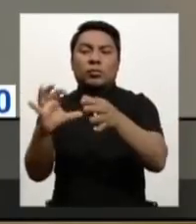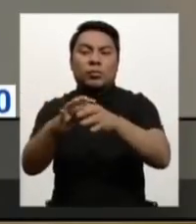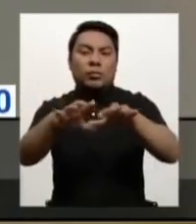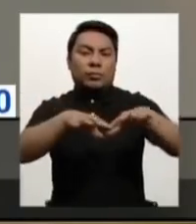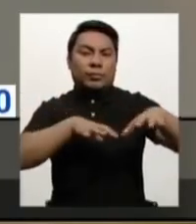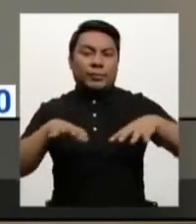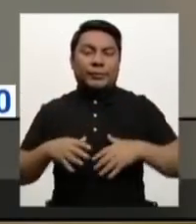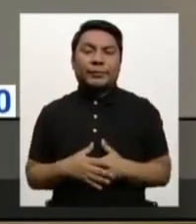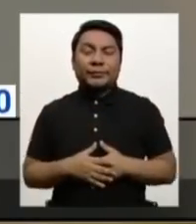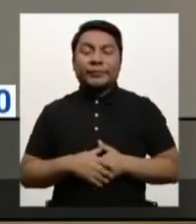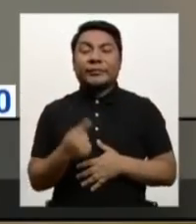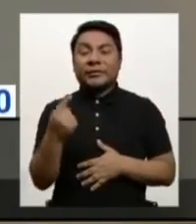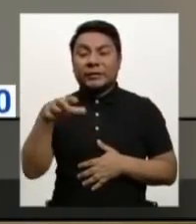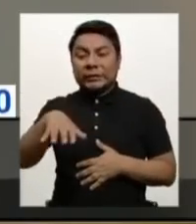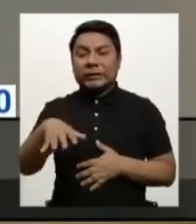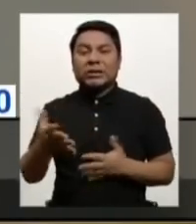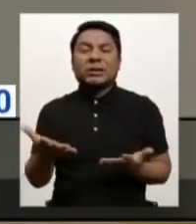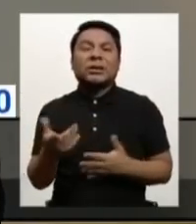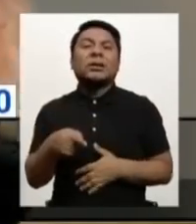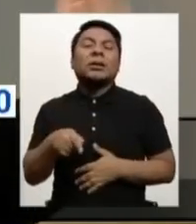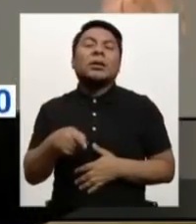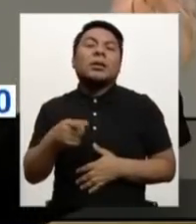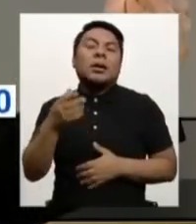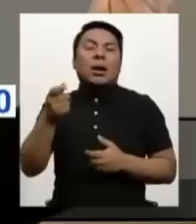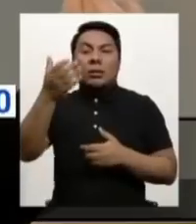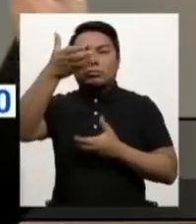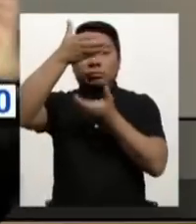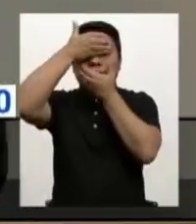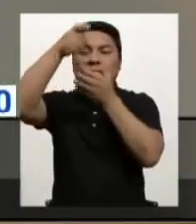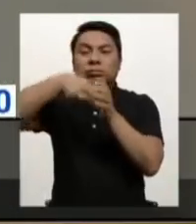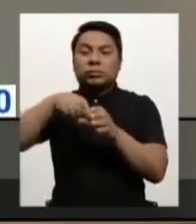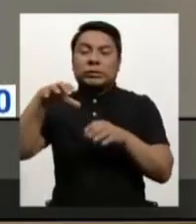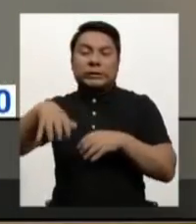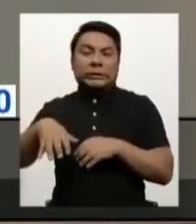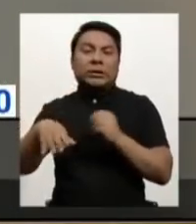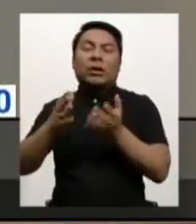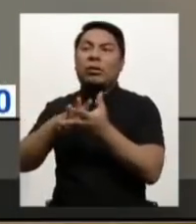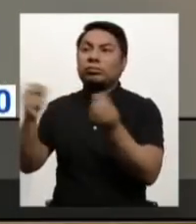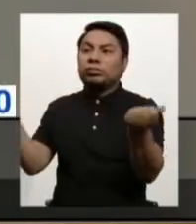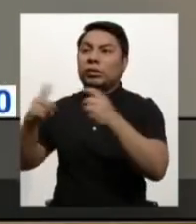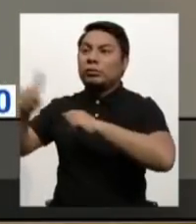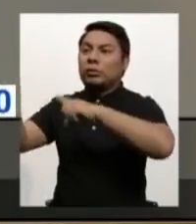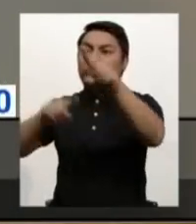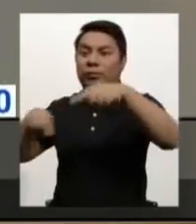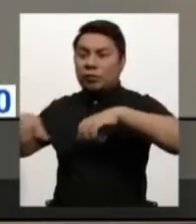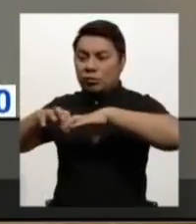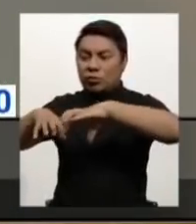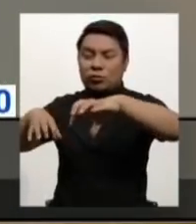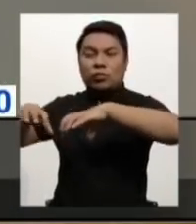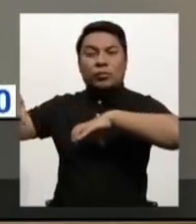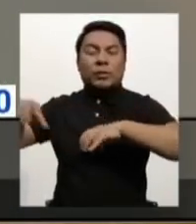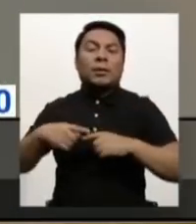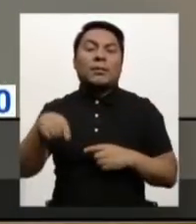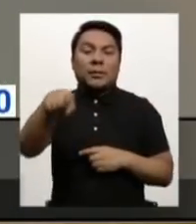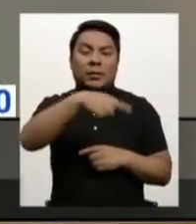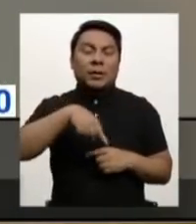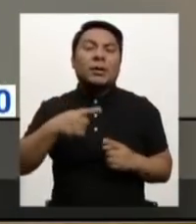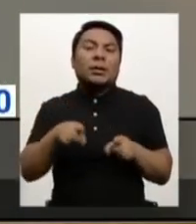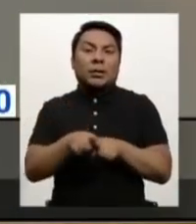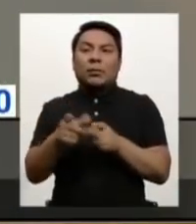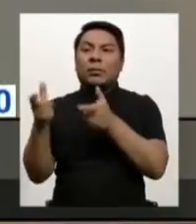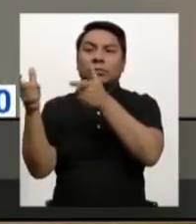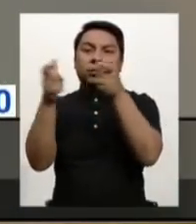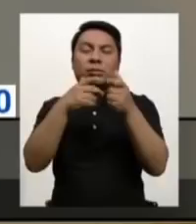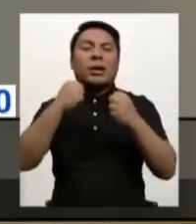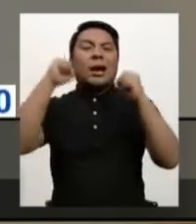tiene presencia en una zona de ser y además de resort en donde van a converger en la lucha contra este grupo tanto a las fuerzas democráticas y desde las